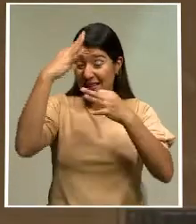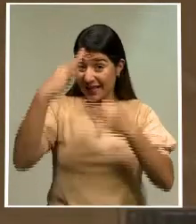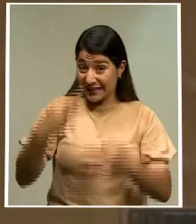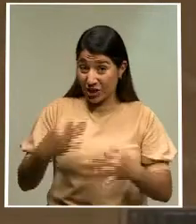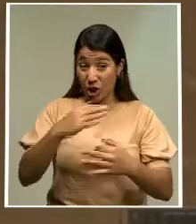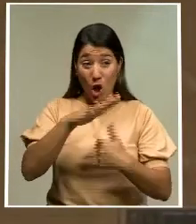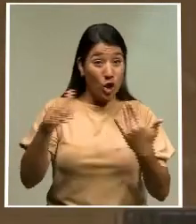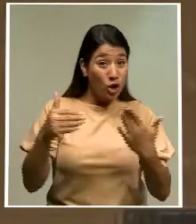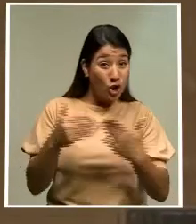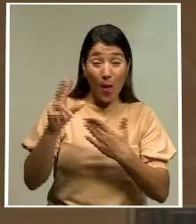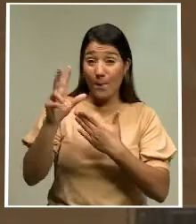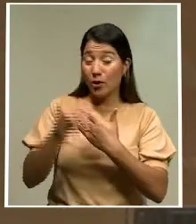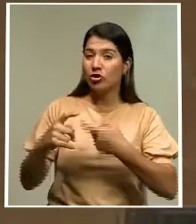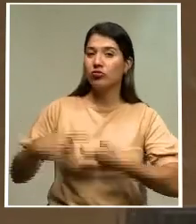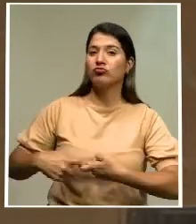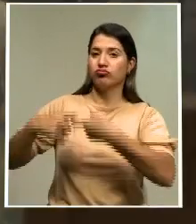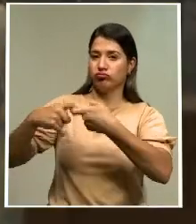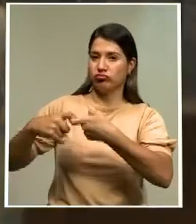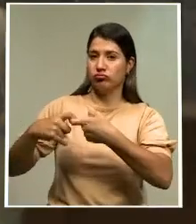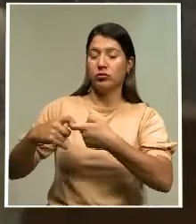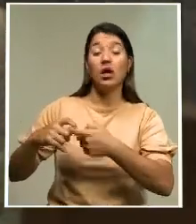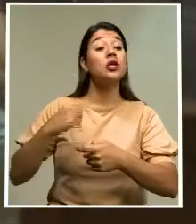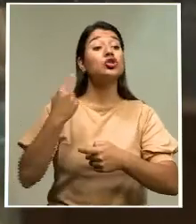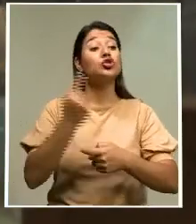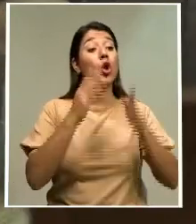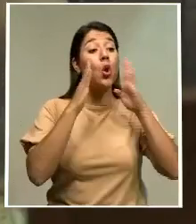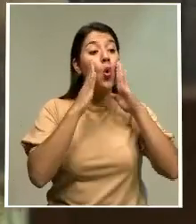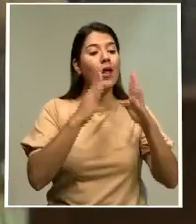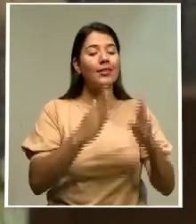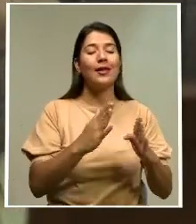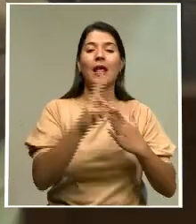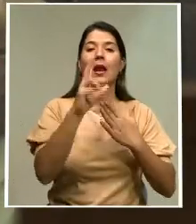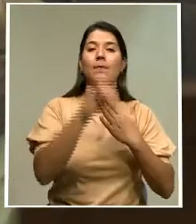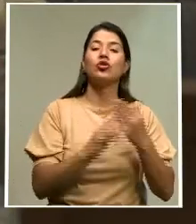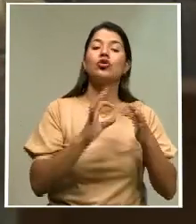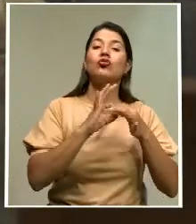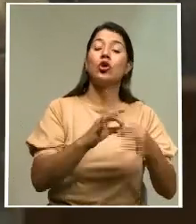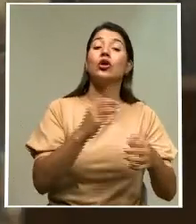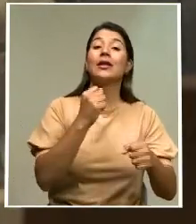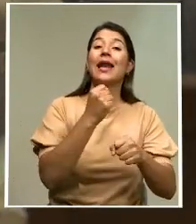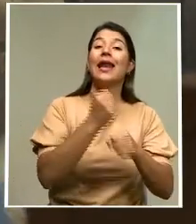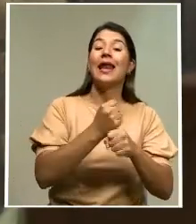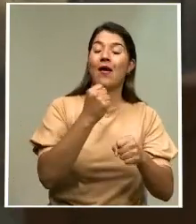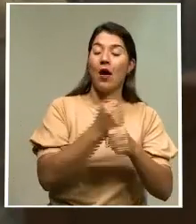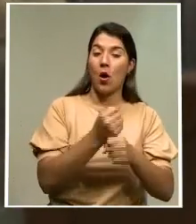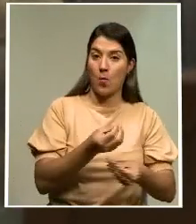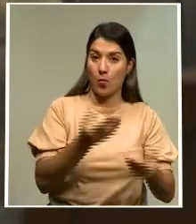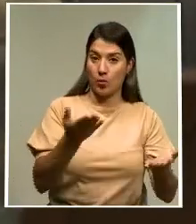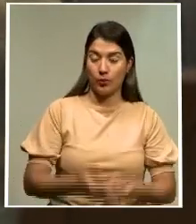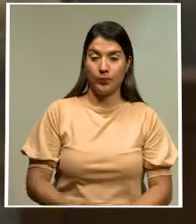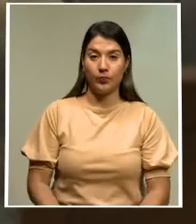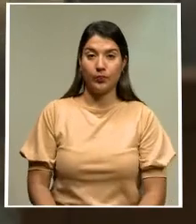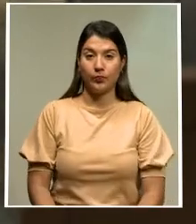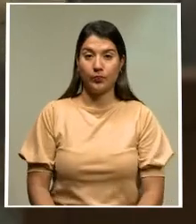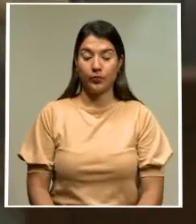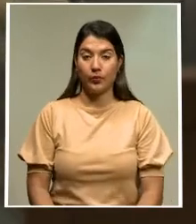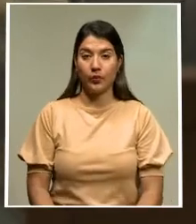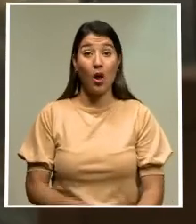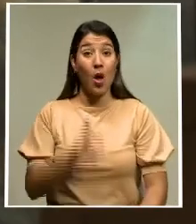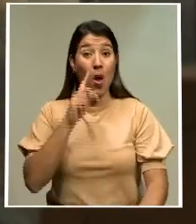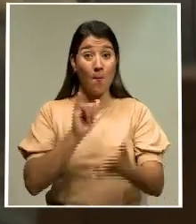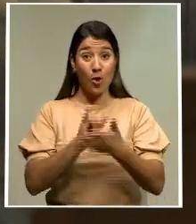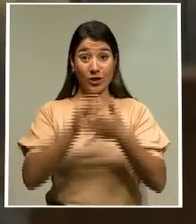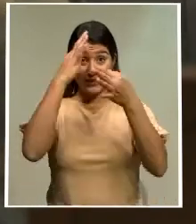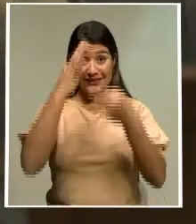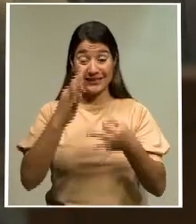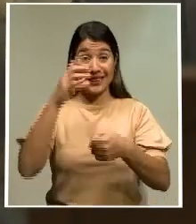proyectos con la finalidad de que se vea y termine de trabajar el polémico texto de la Ley Marco de Empleo Público. Ante esta